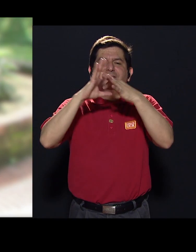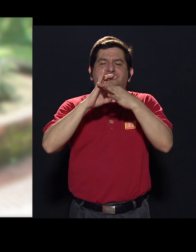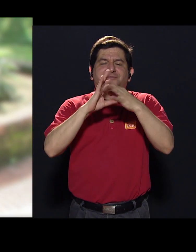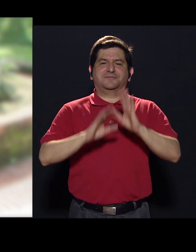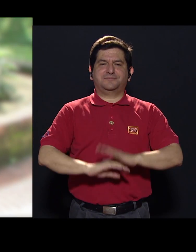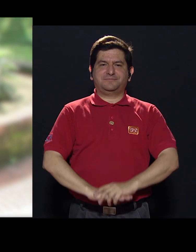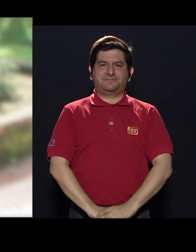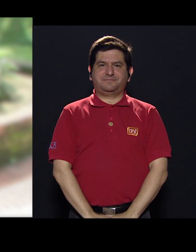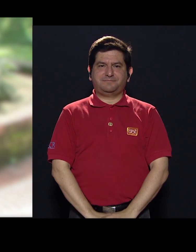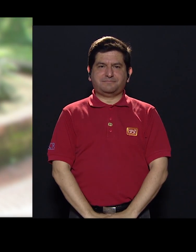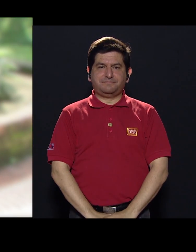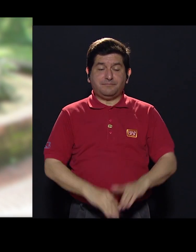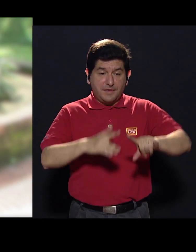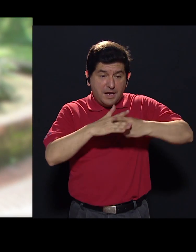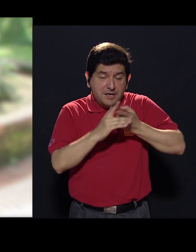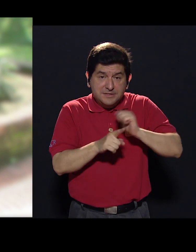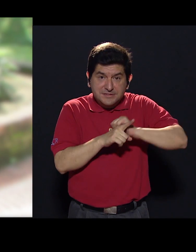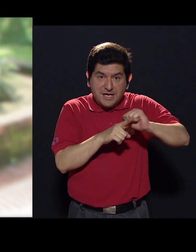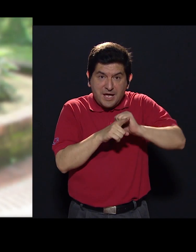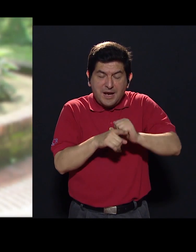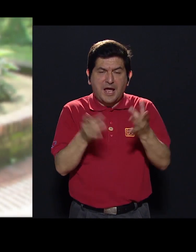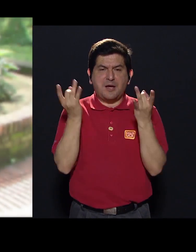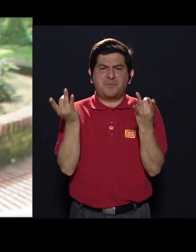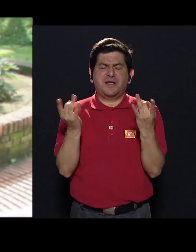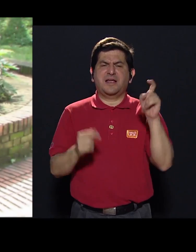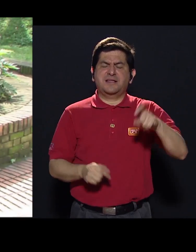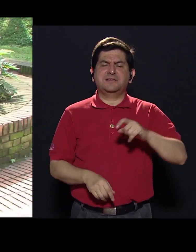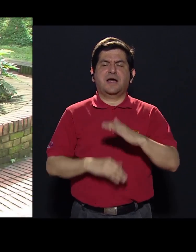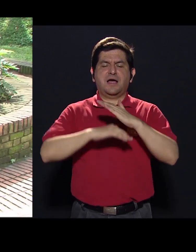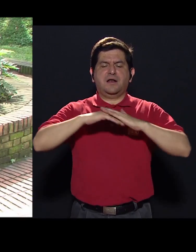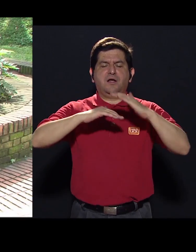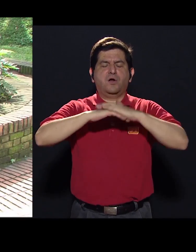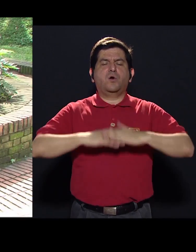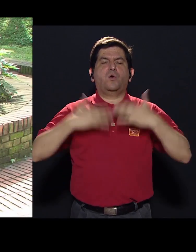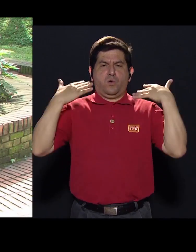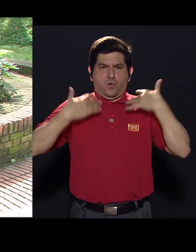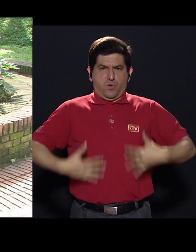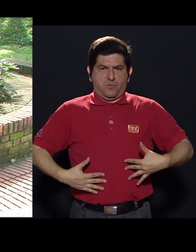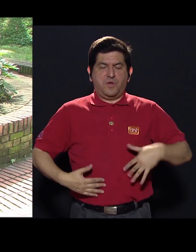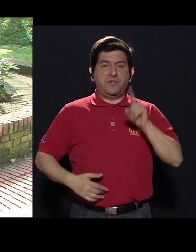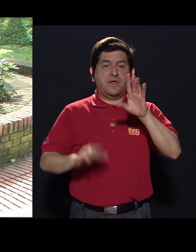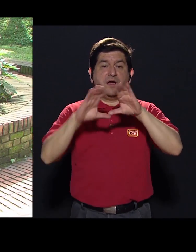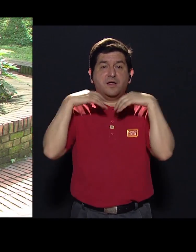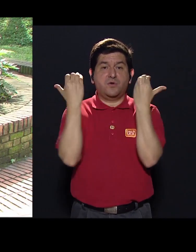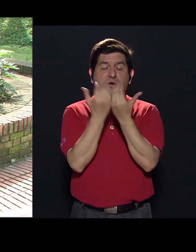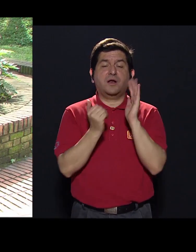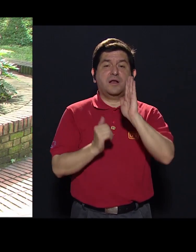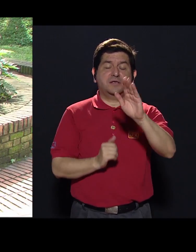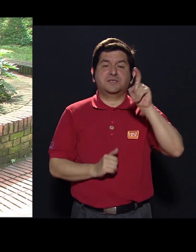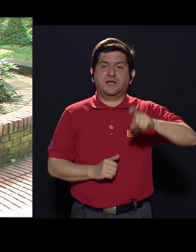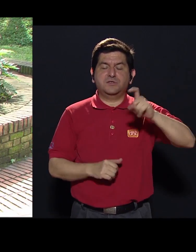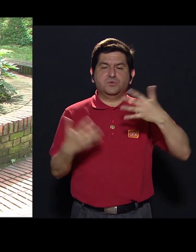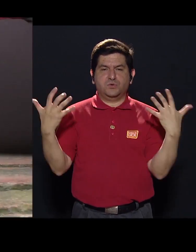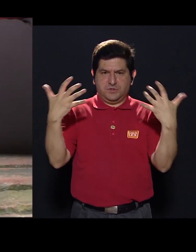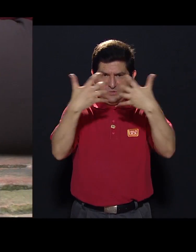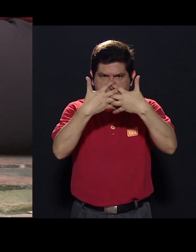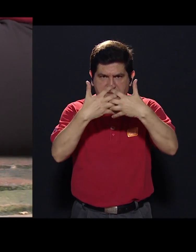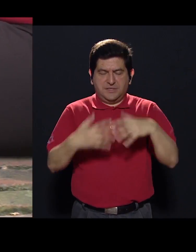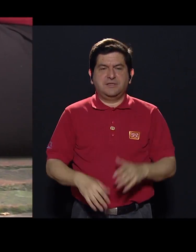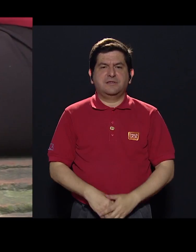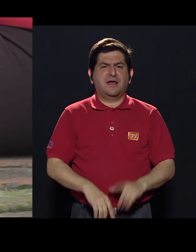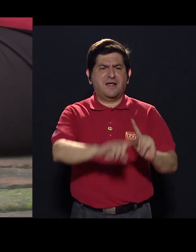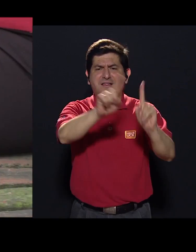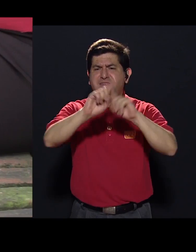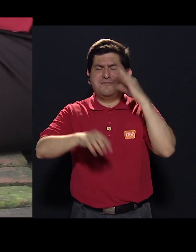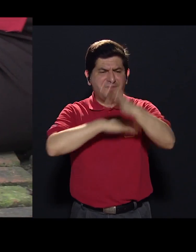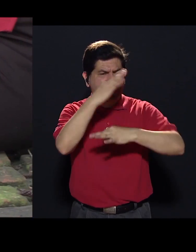felicidad y armonía. Para empezar a practicar yoga, lo único que necesita es ropa cómoda y escoger una clase que se adapte a sus